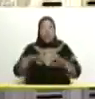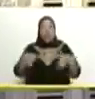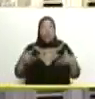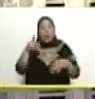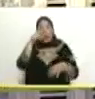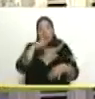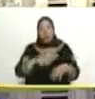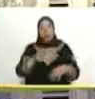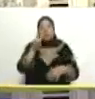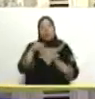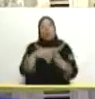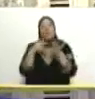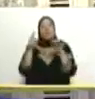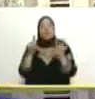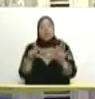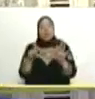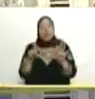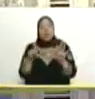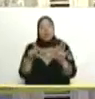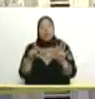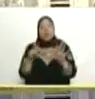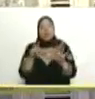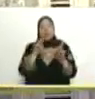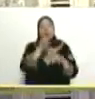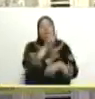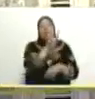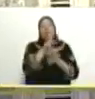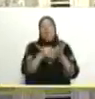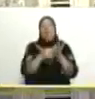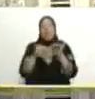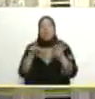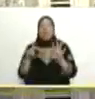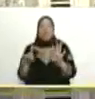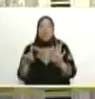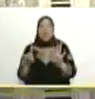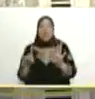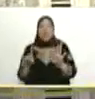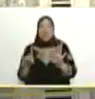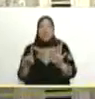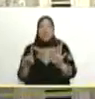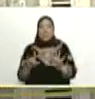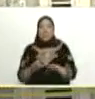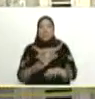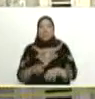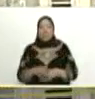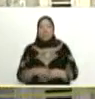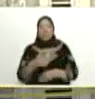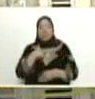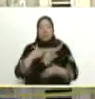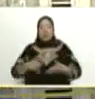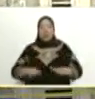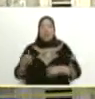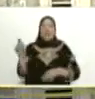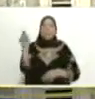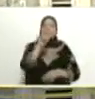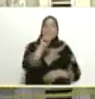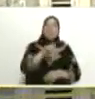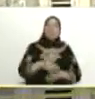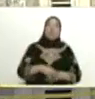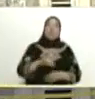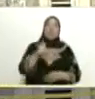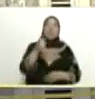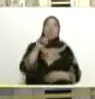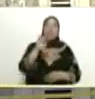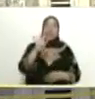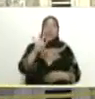año naciste tú, Iverson? 2006. 2006. Correcto. 2006, ¿qué mes y qué día? 14